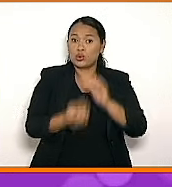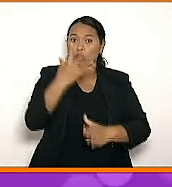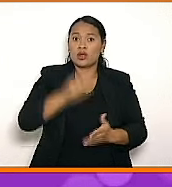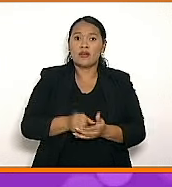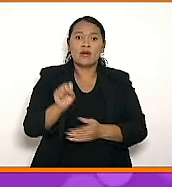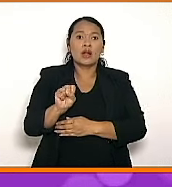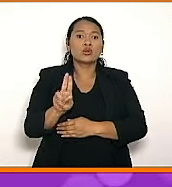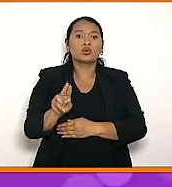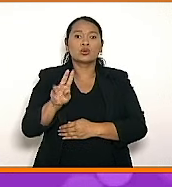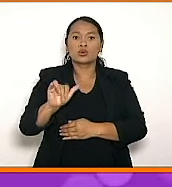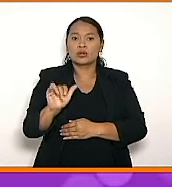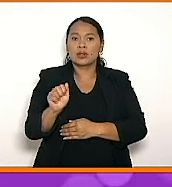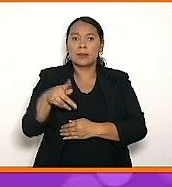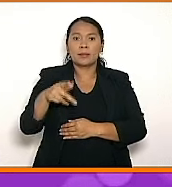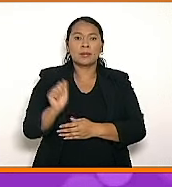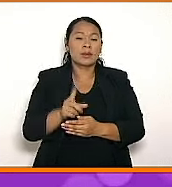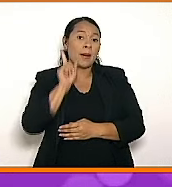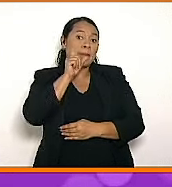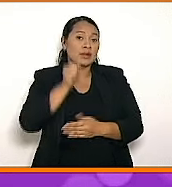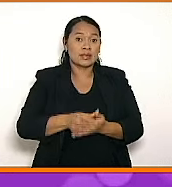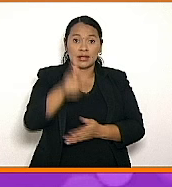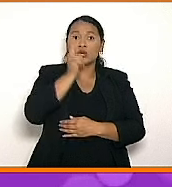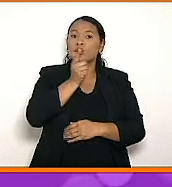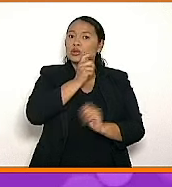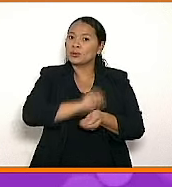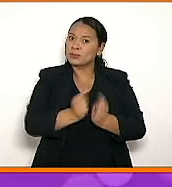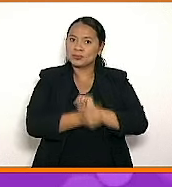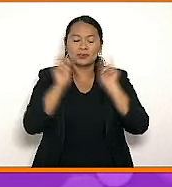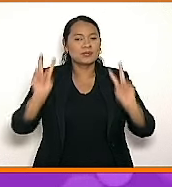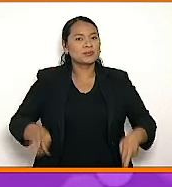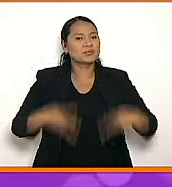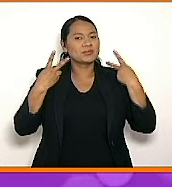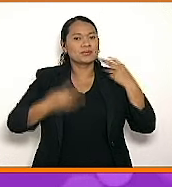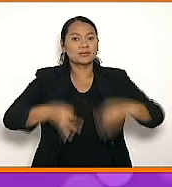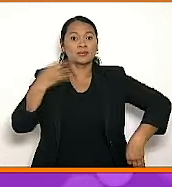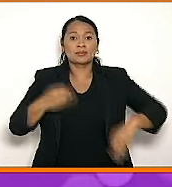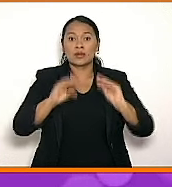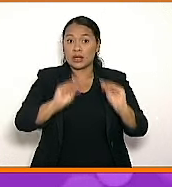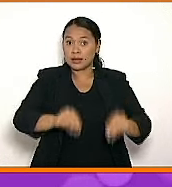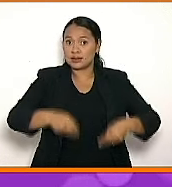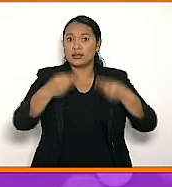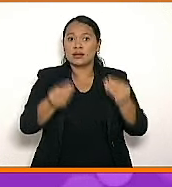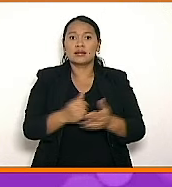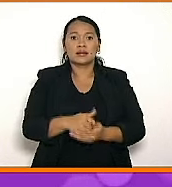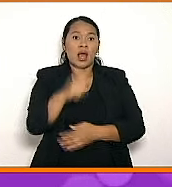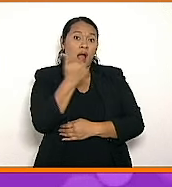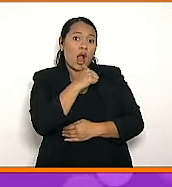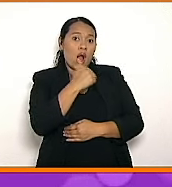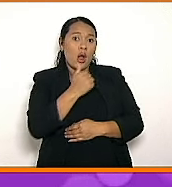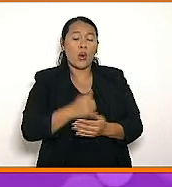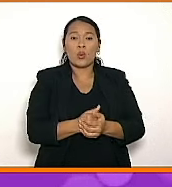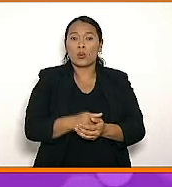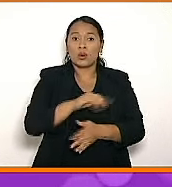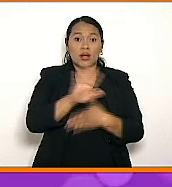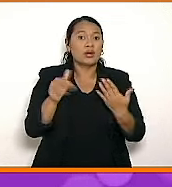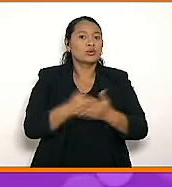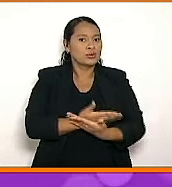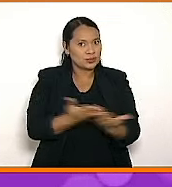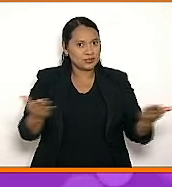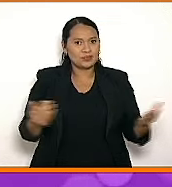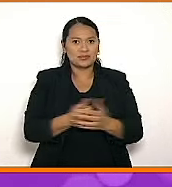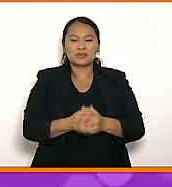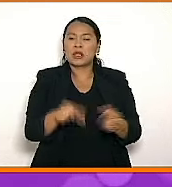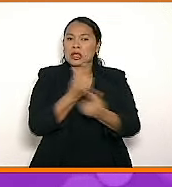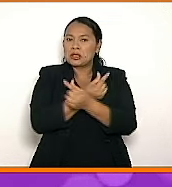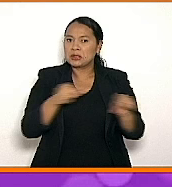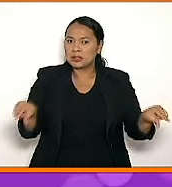día de mañana el programa Loto Cambiando Vidas con Alegría les estará llevando agua potable totalmente gratis.